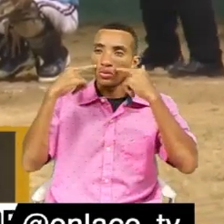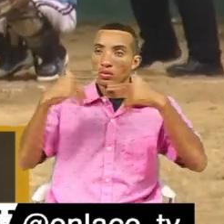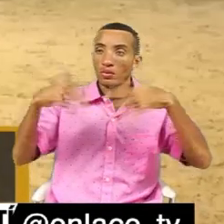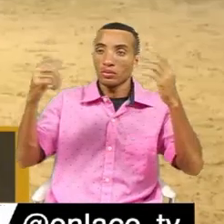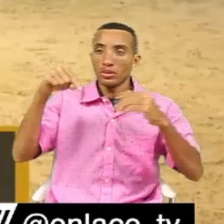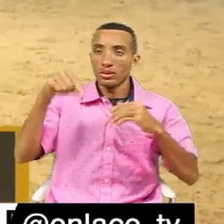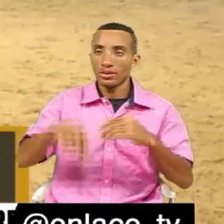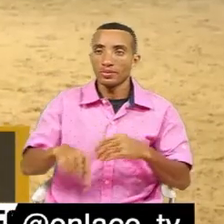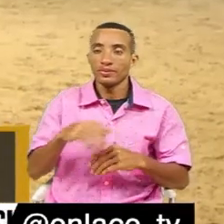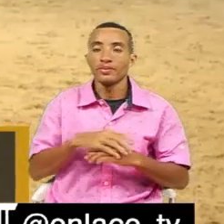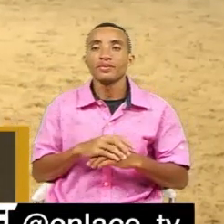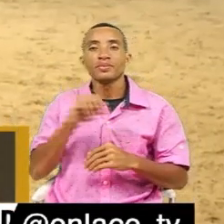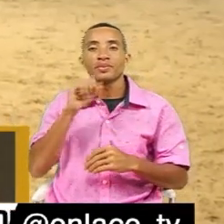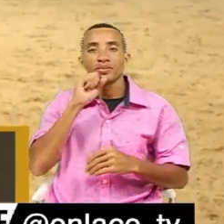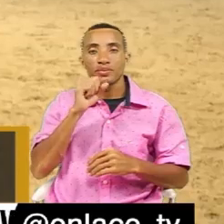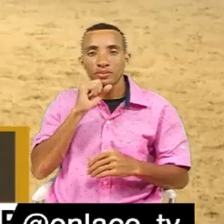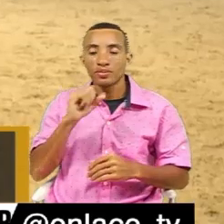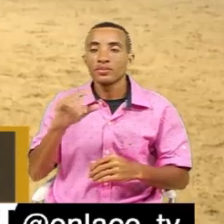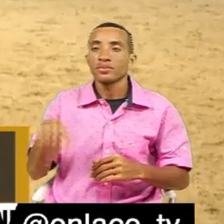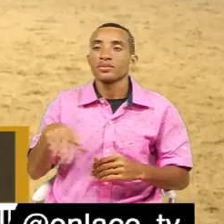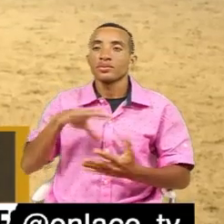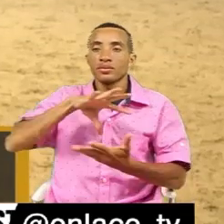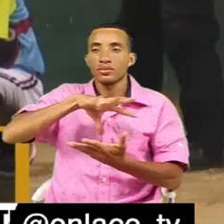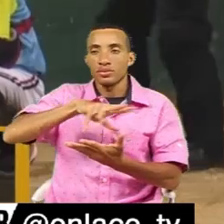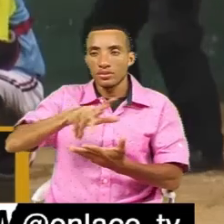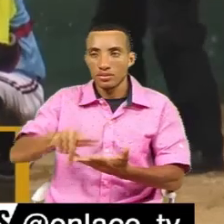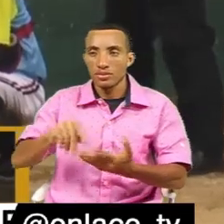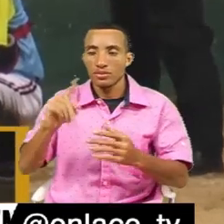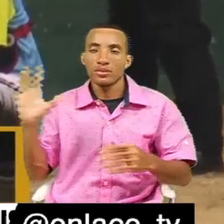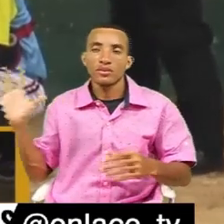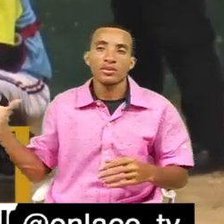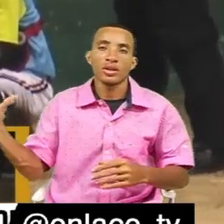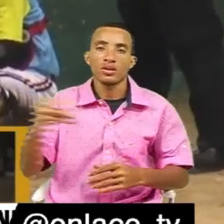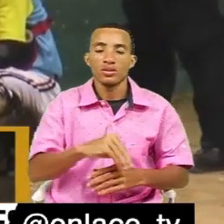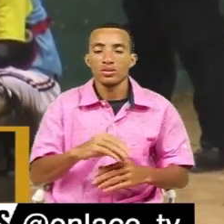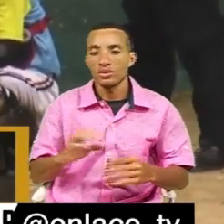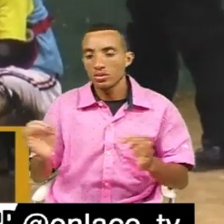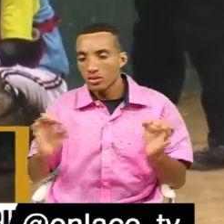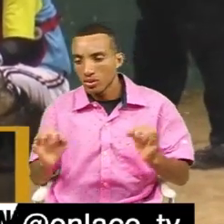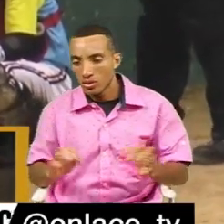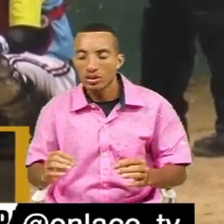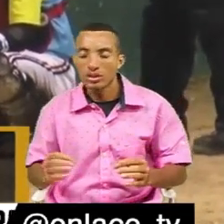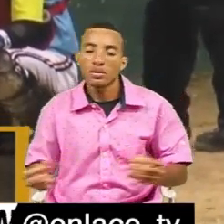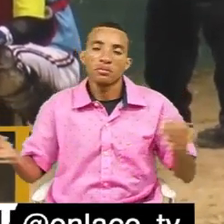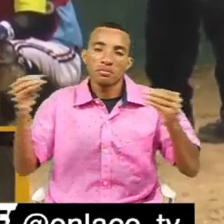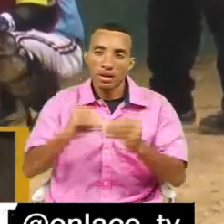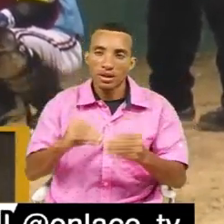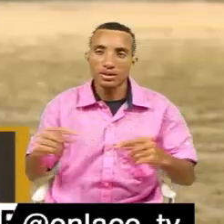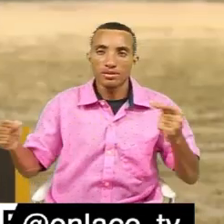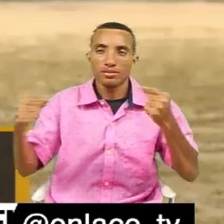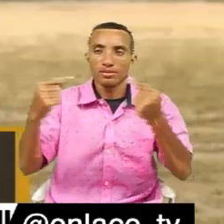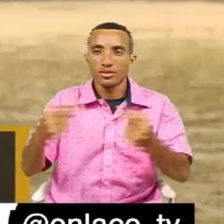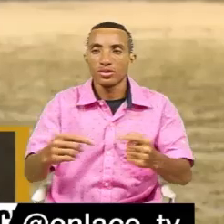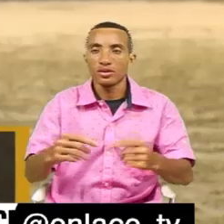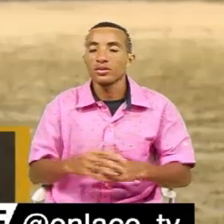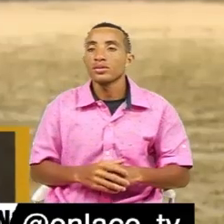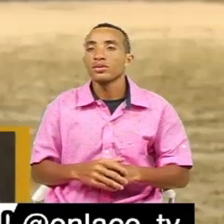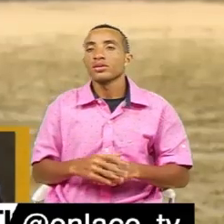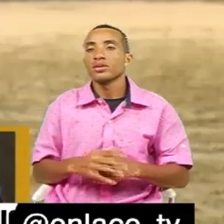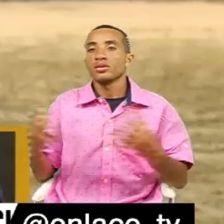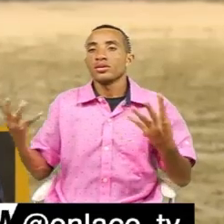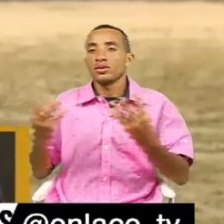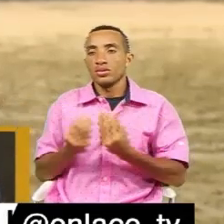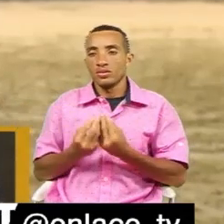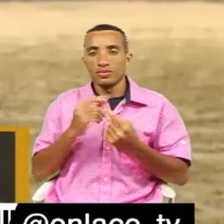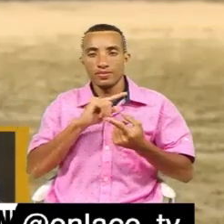Bermeja y Santander, las novenas participantes esperan que se organicen más eventos como este. No, básicamente somos un grupo de amigos con los